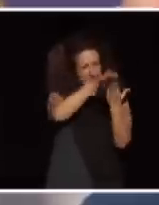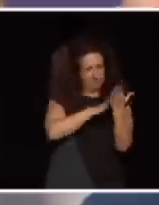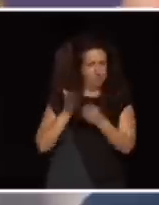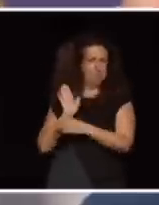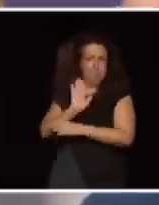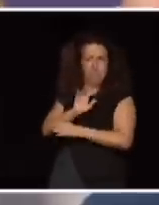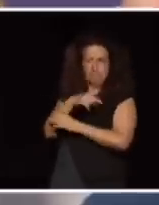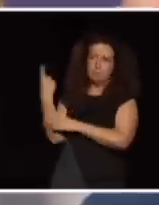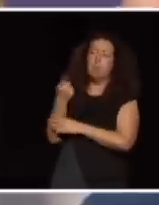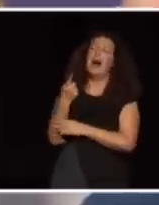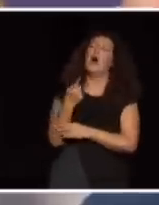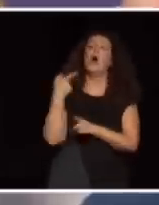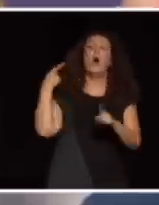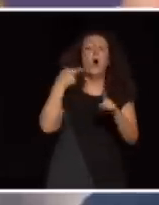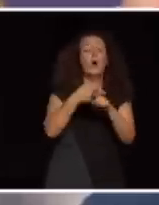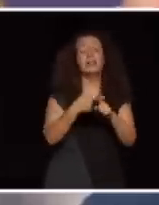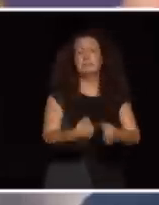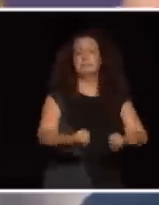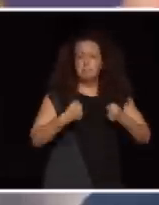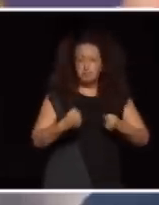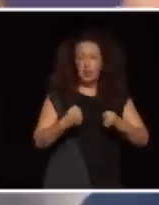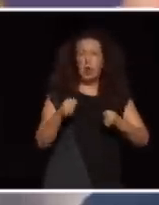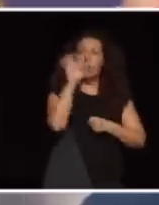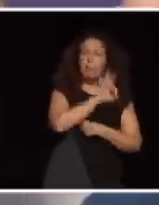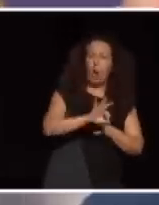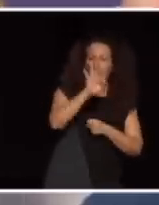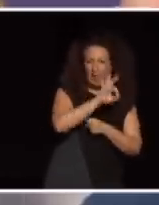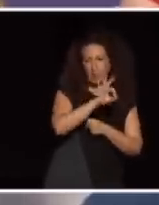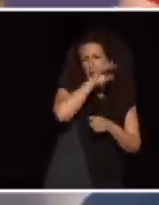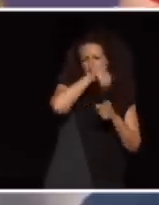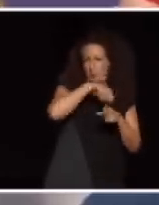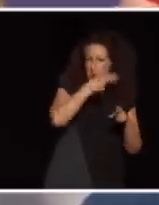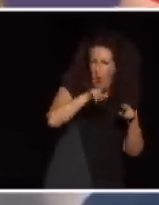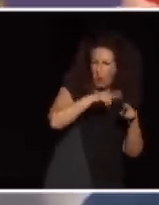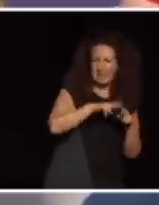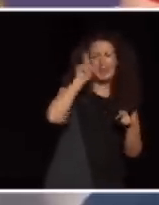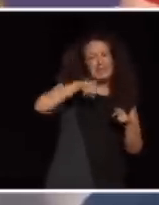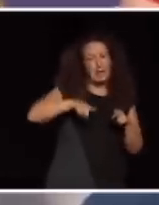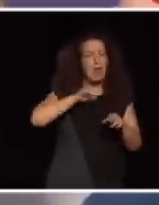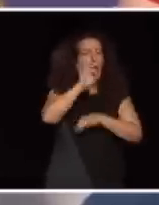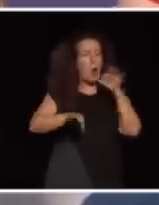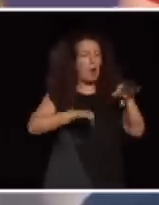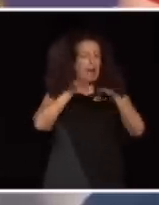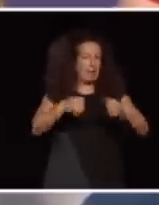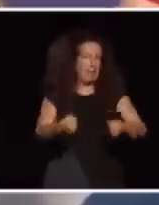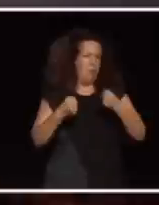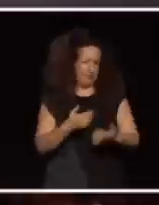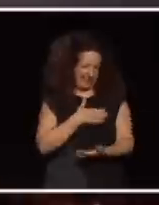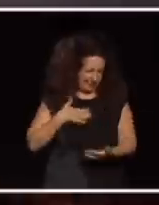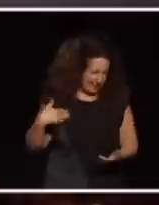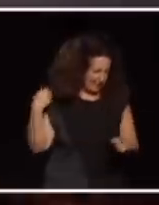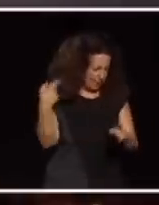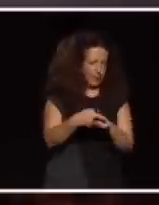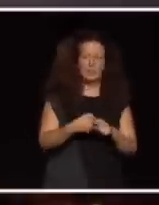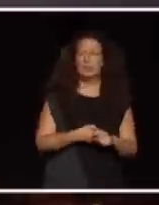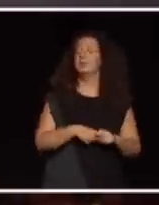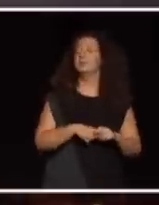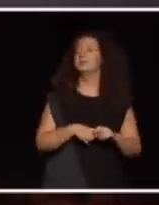Podemos política y organizativamente. Y termino. Os lo digo de